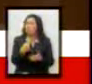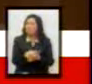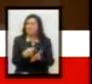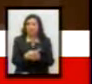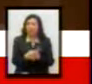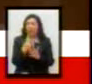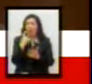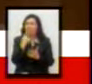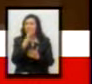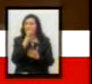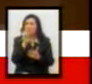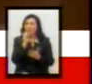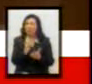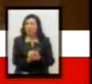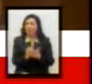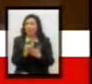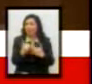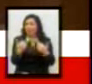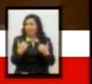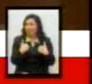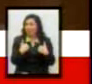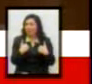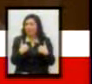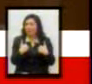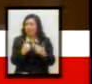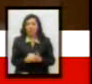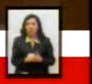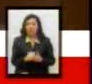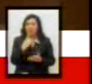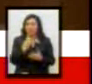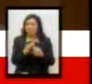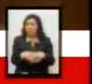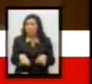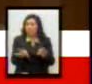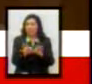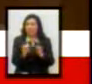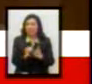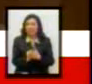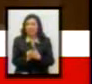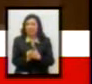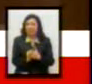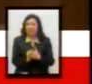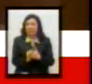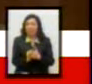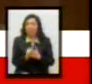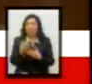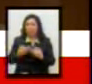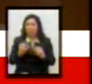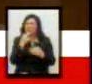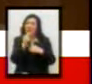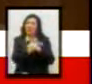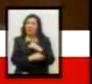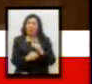remunerado de hombres y de mujeres, que tiene una valiosa importancia, una gran importancia en la economía